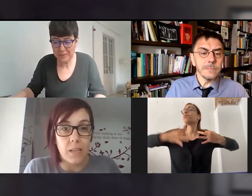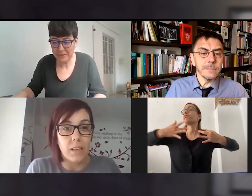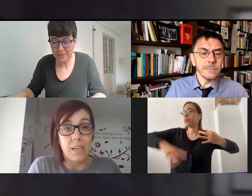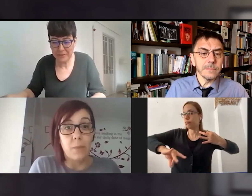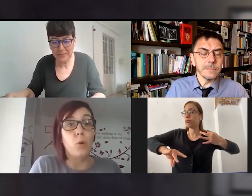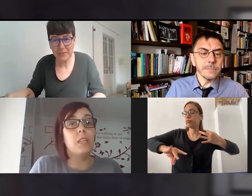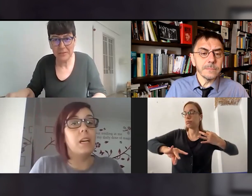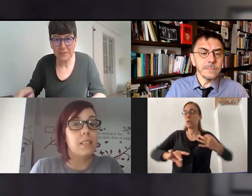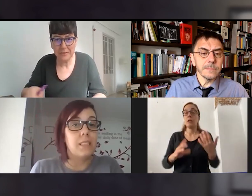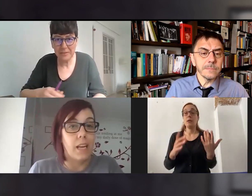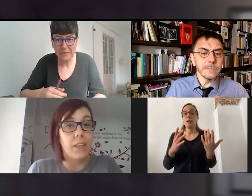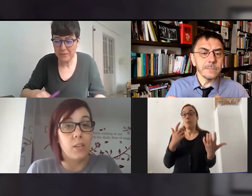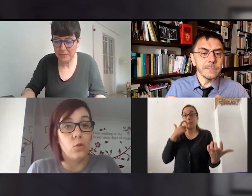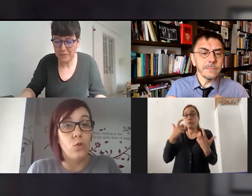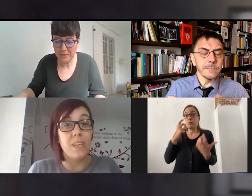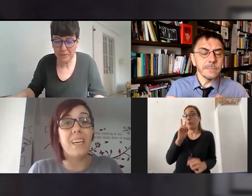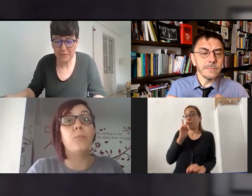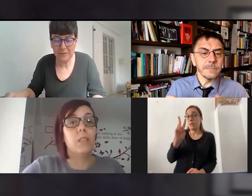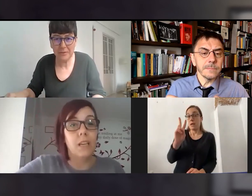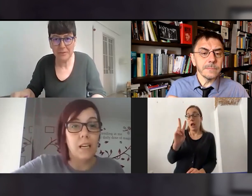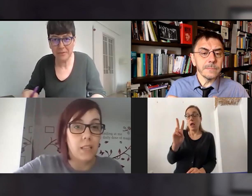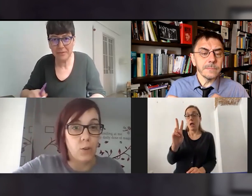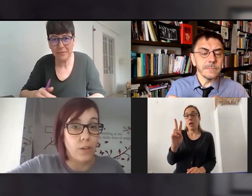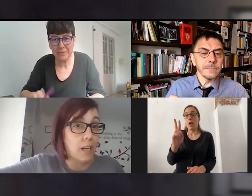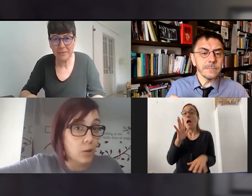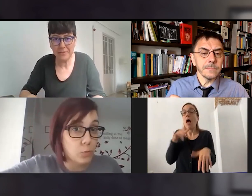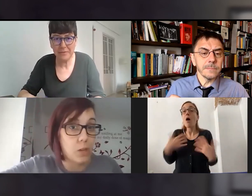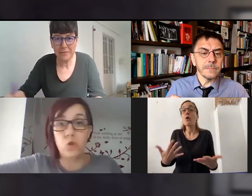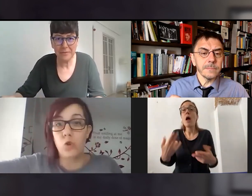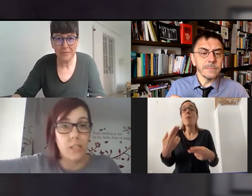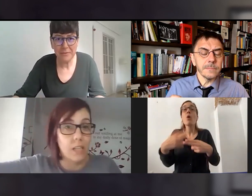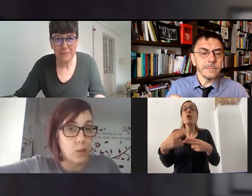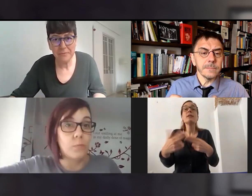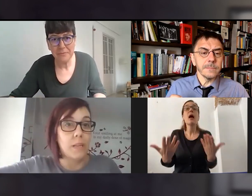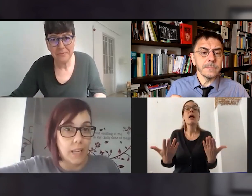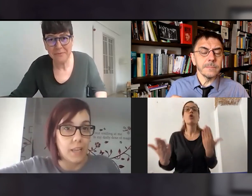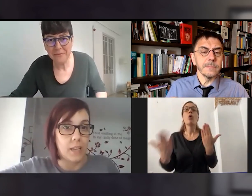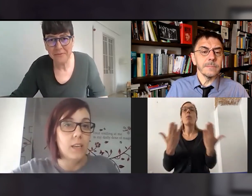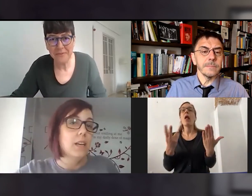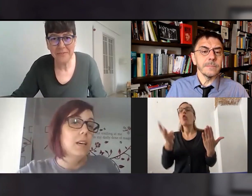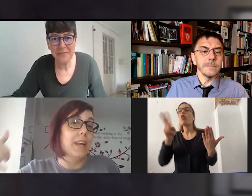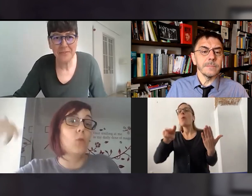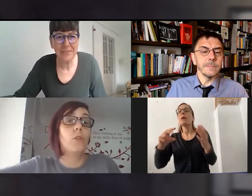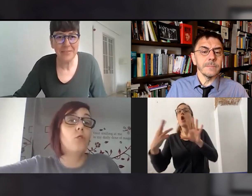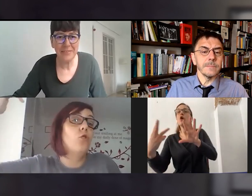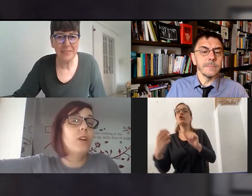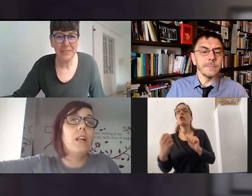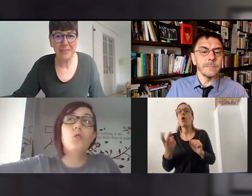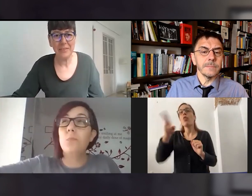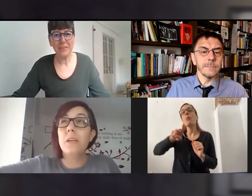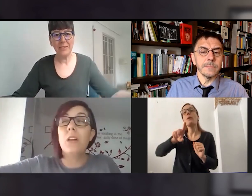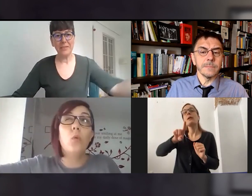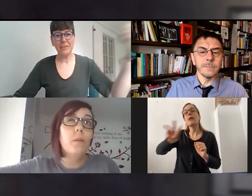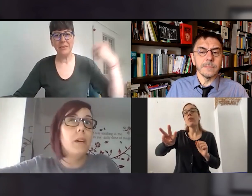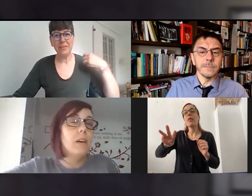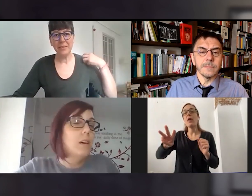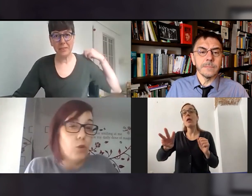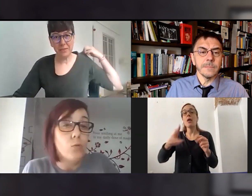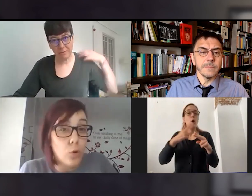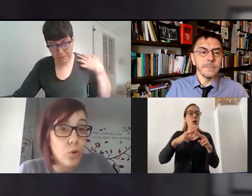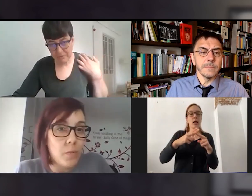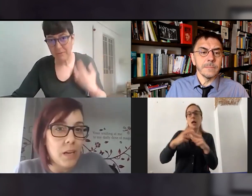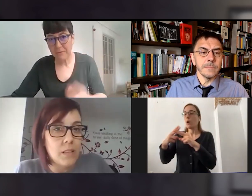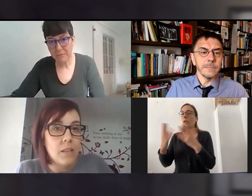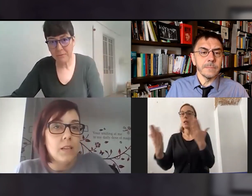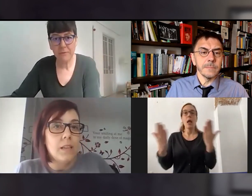más que ver de qué políticas se están haciendo y qué políticas se hicieron en el 2008 y en el 2013. Recuerdo yo en el 2009,